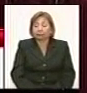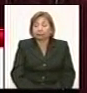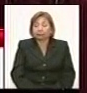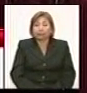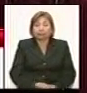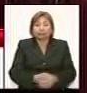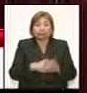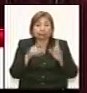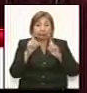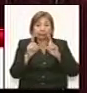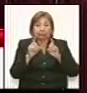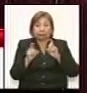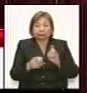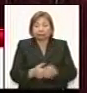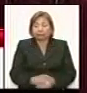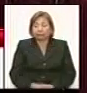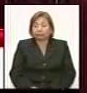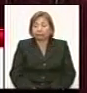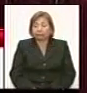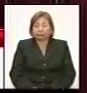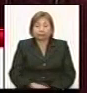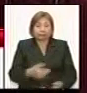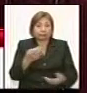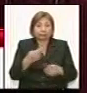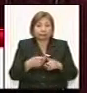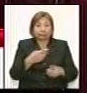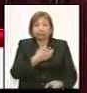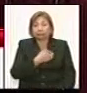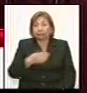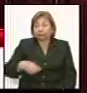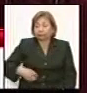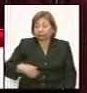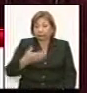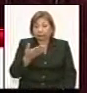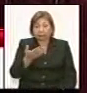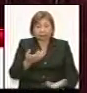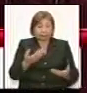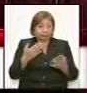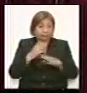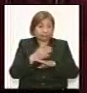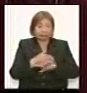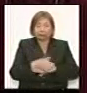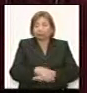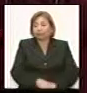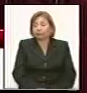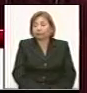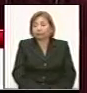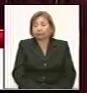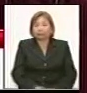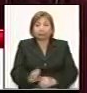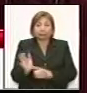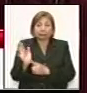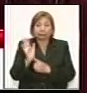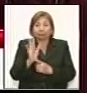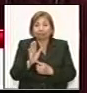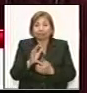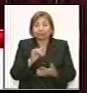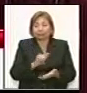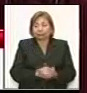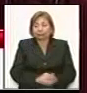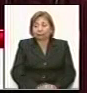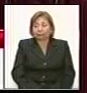Pregunta el vicepresidente de la Comisión de Asuntos Exteriores si alguien quiere intervenir de los representación europea.